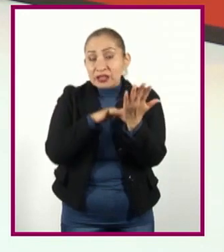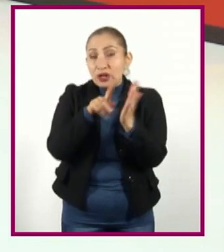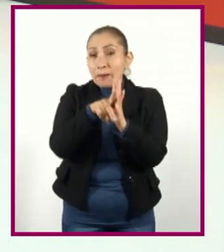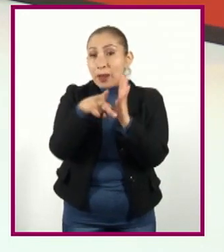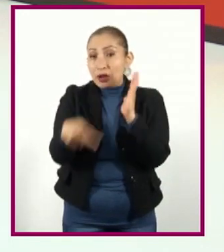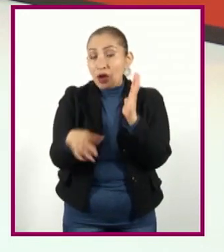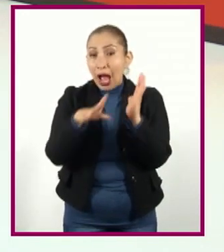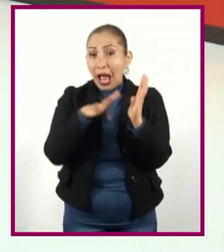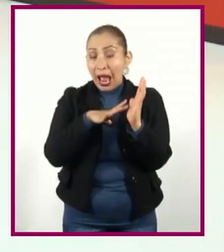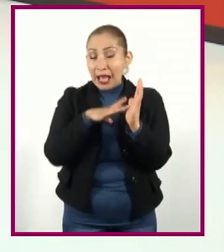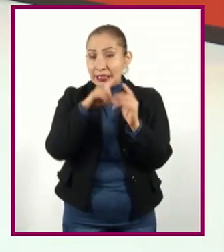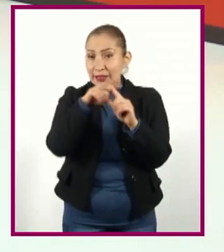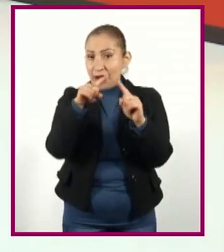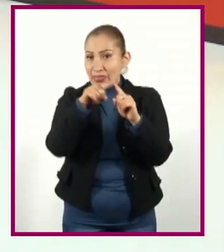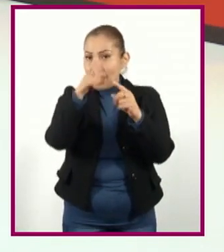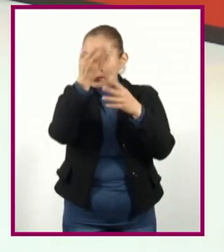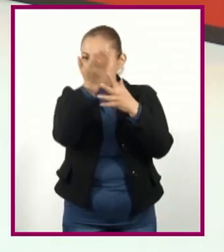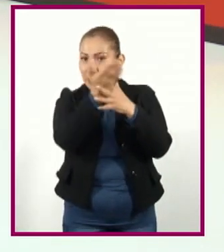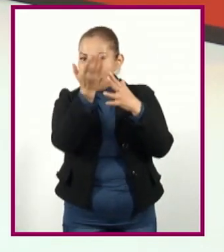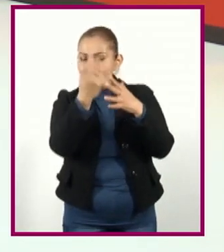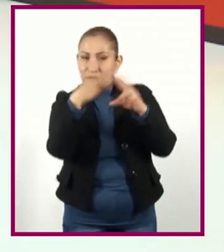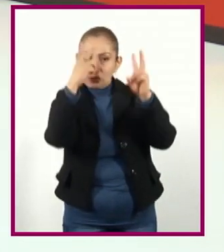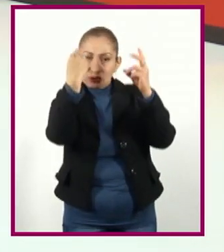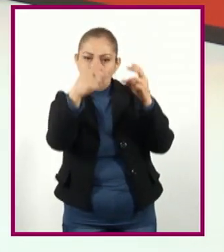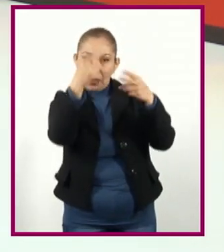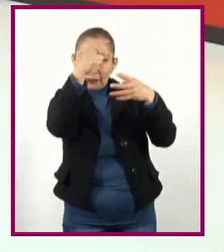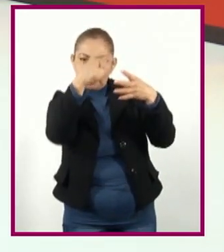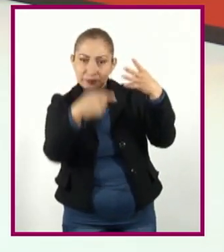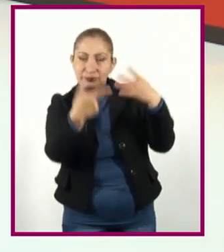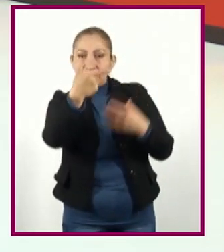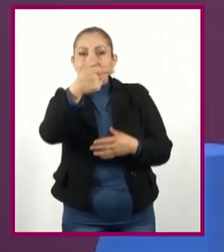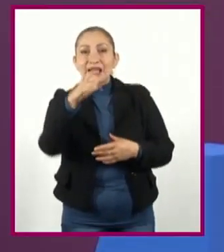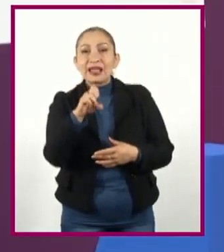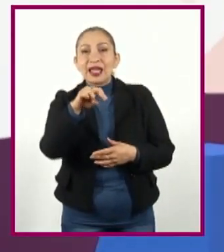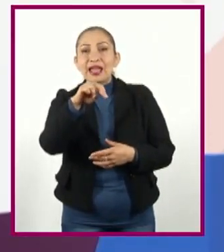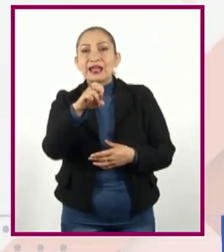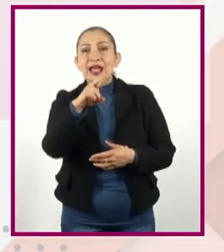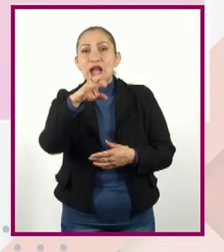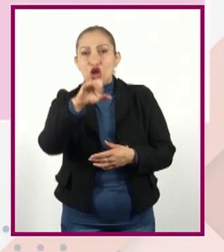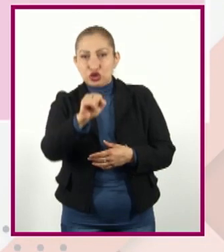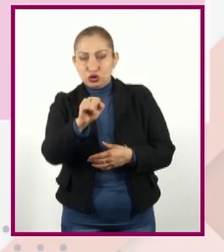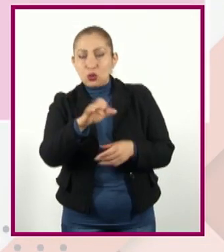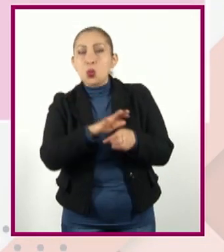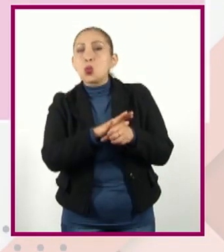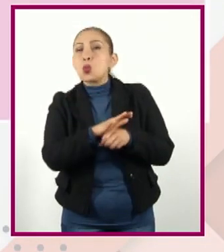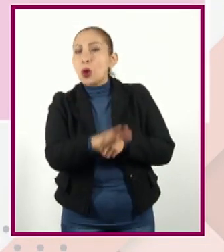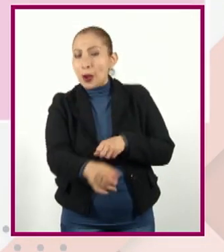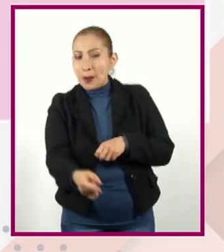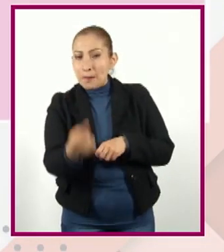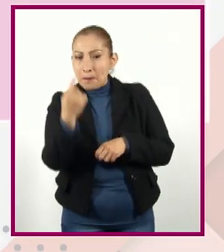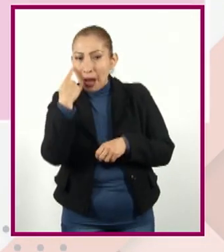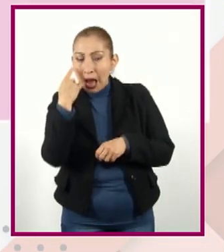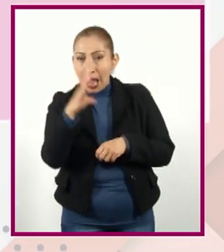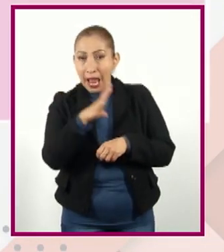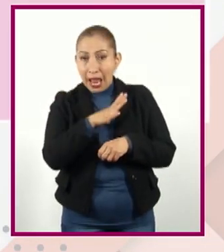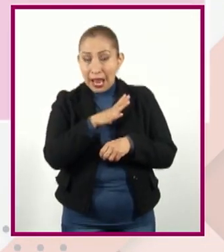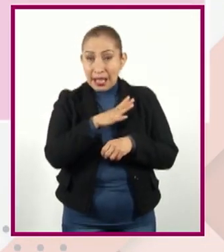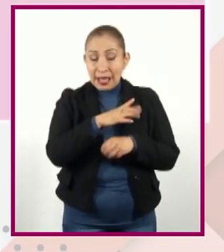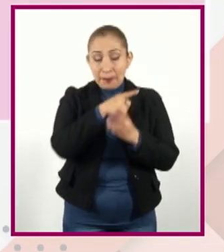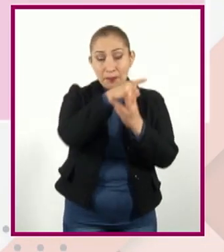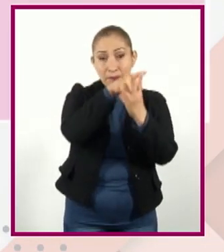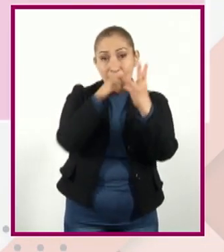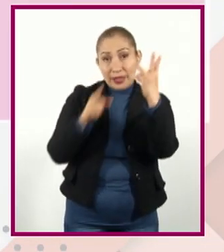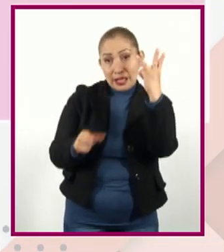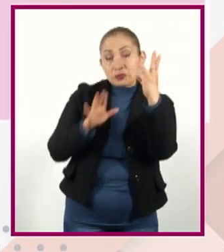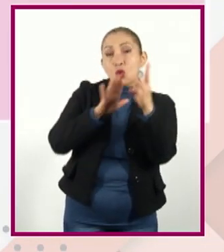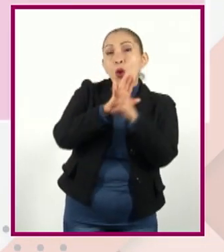se dividen en distintas categorías llamadas géneros. Estos géneros periodísticos se distinguen entre sí por